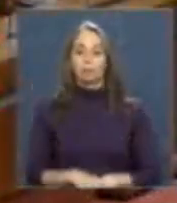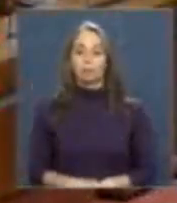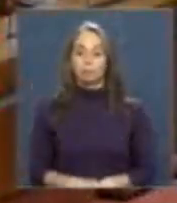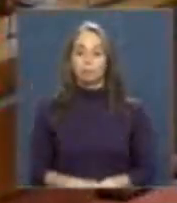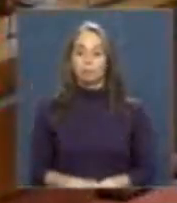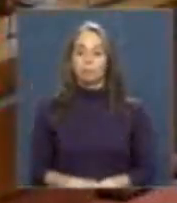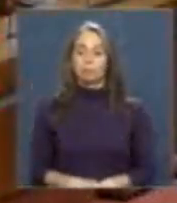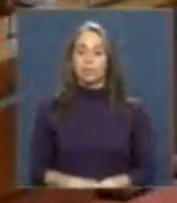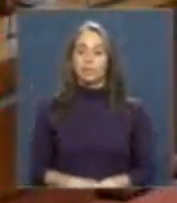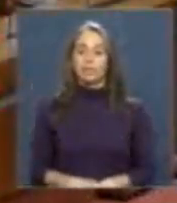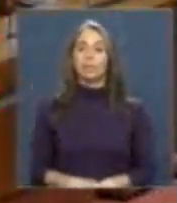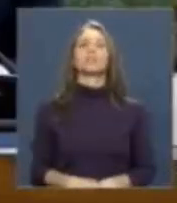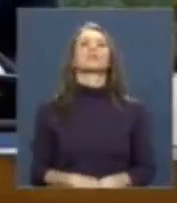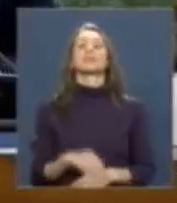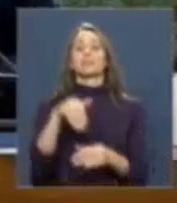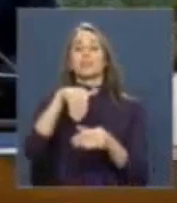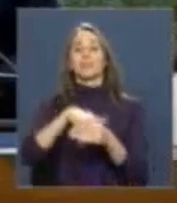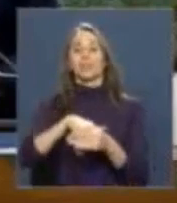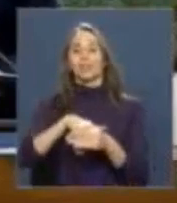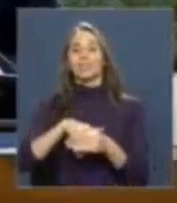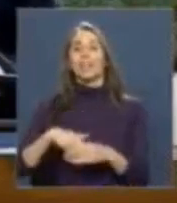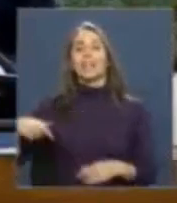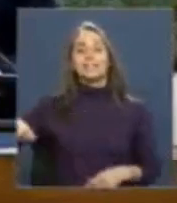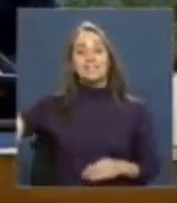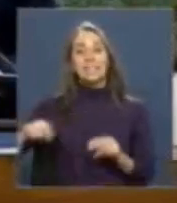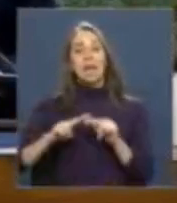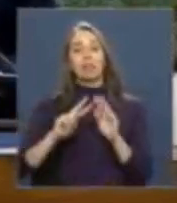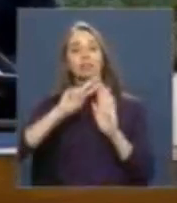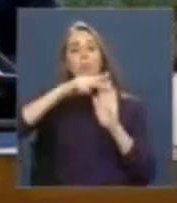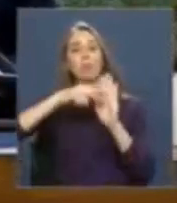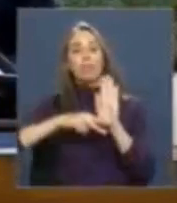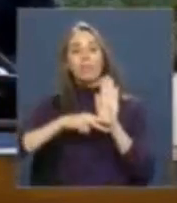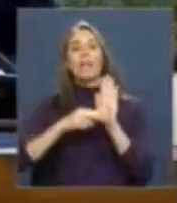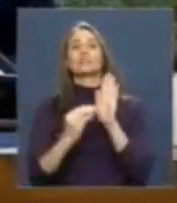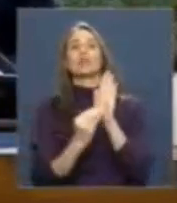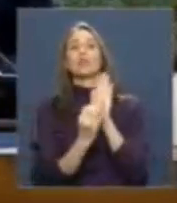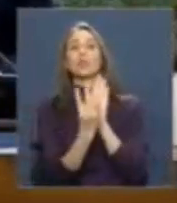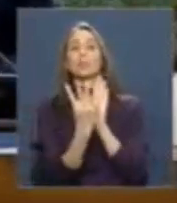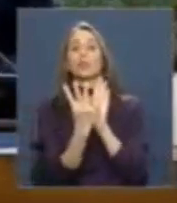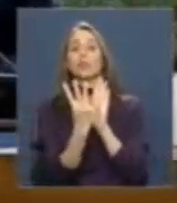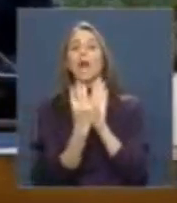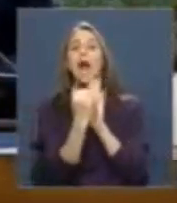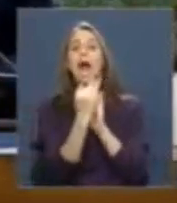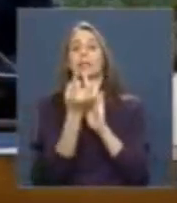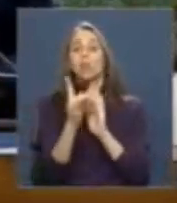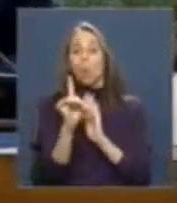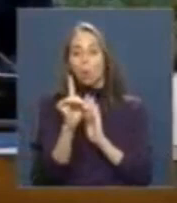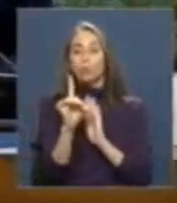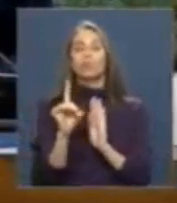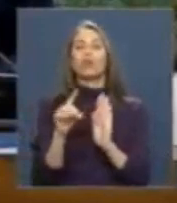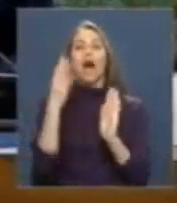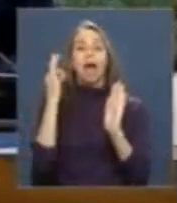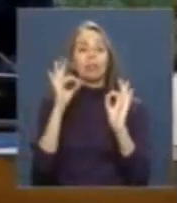en votación las enmiendas introducidas por el senado respecto del número 3 del artículo único del texto aprobado por la cámara de